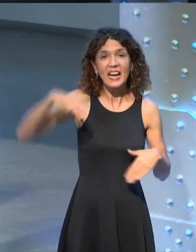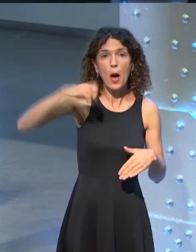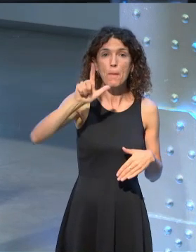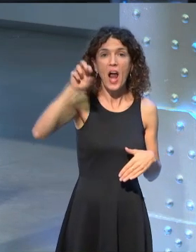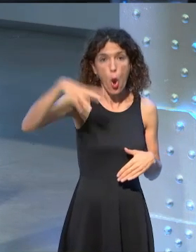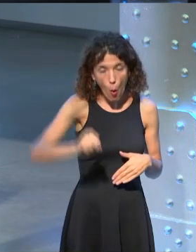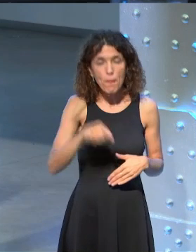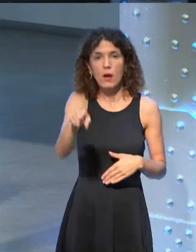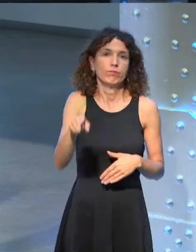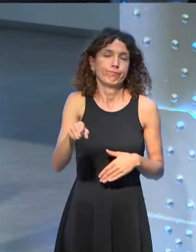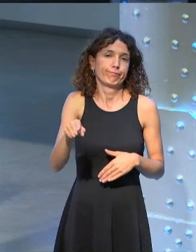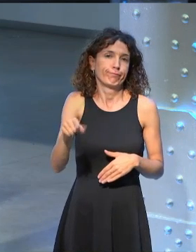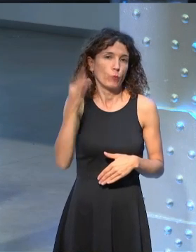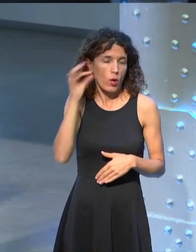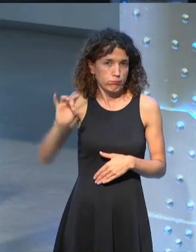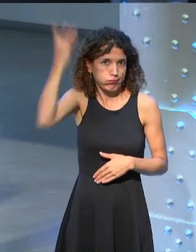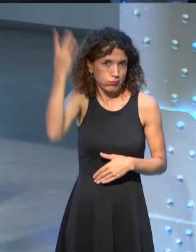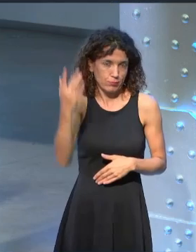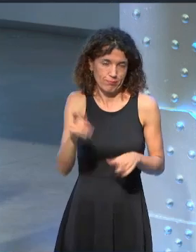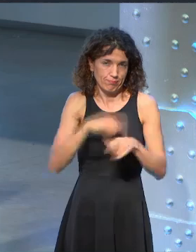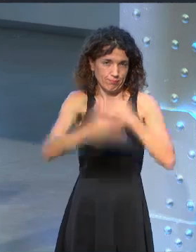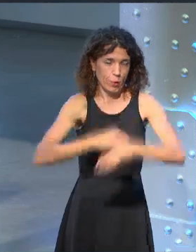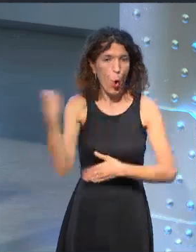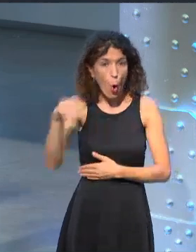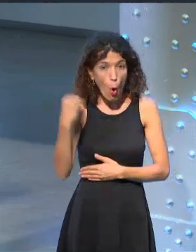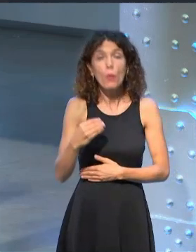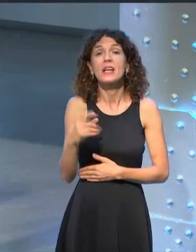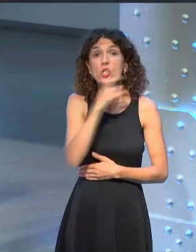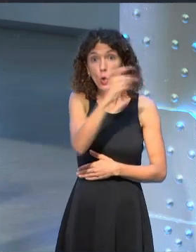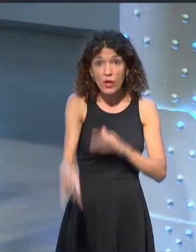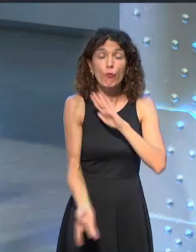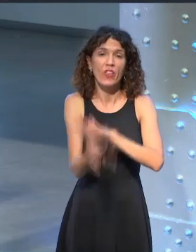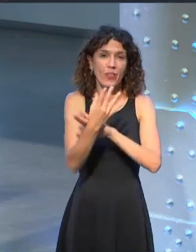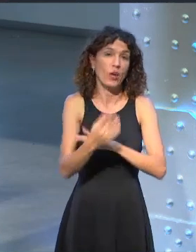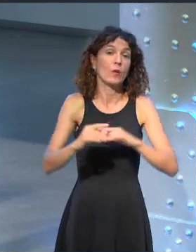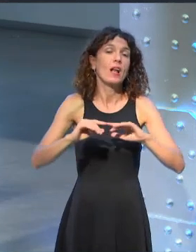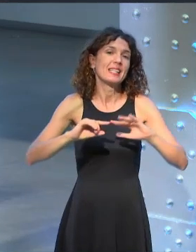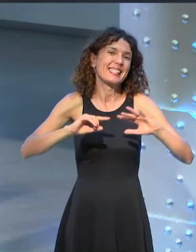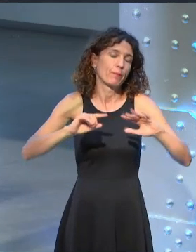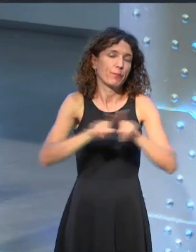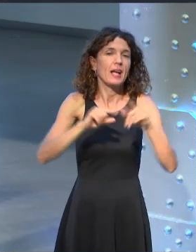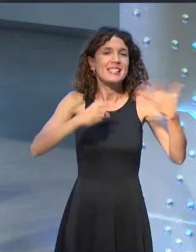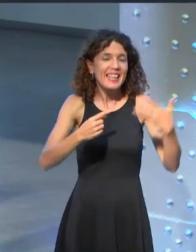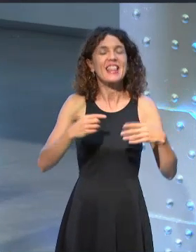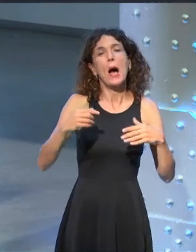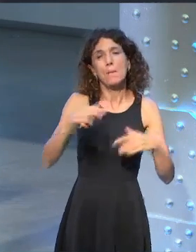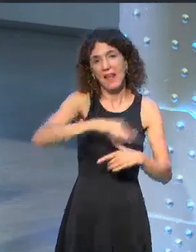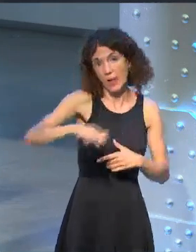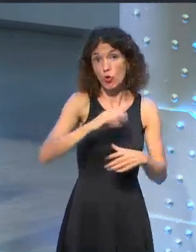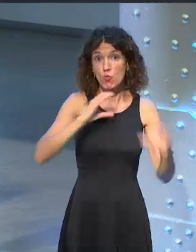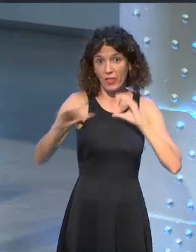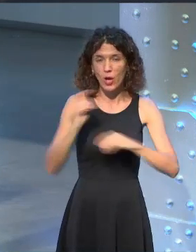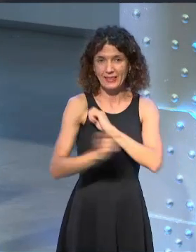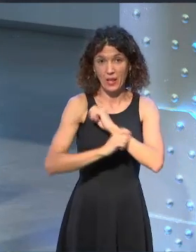mujer emprendedora jovencísima. Es socia fundadora de La Sexta Planta, compañía de comunicación estratégica para